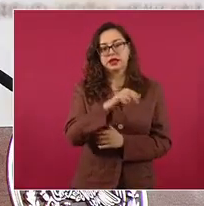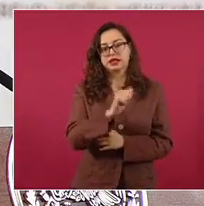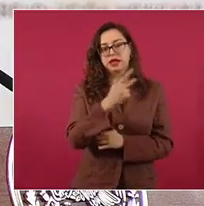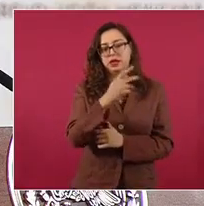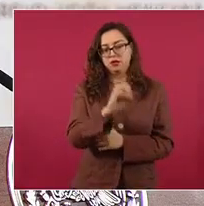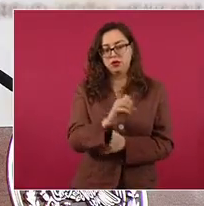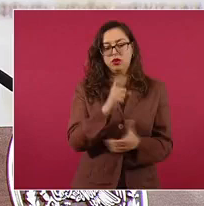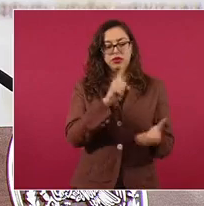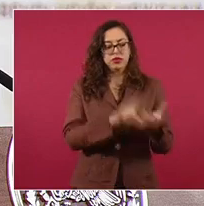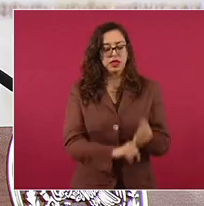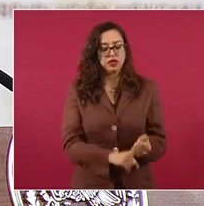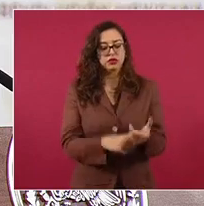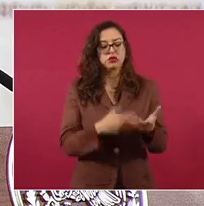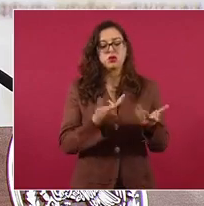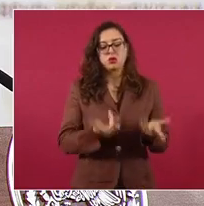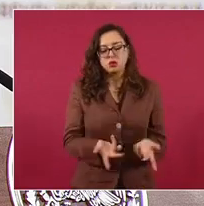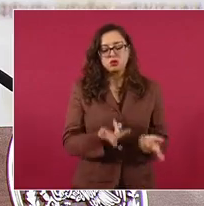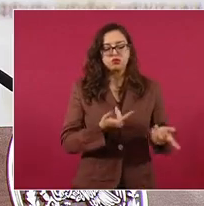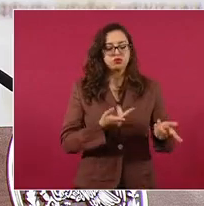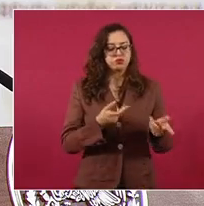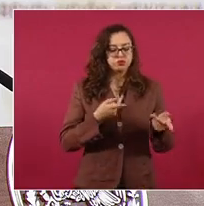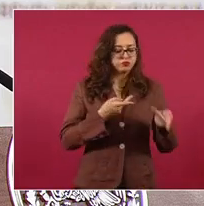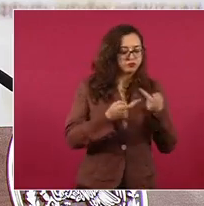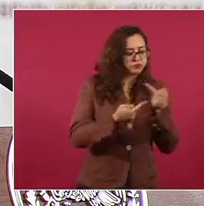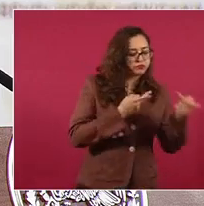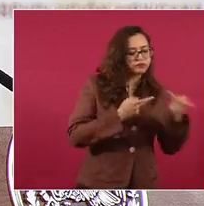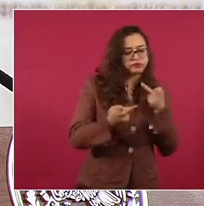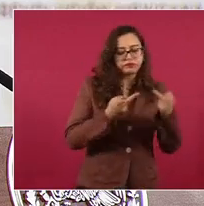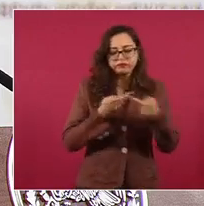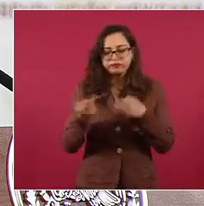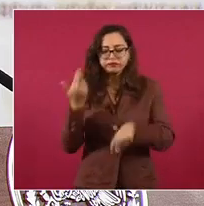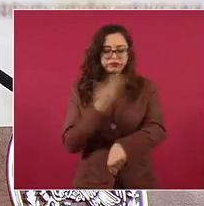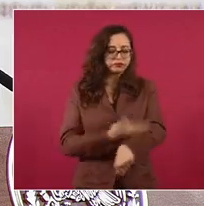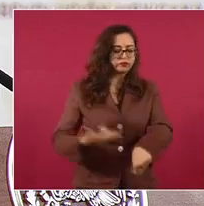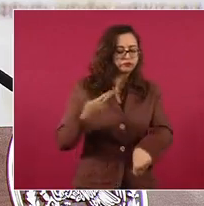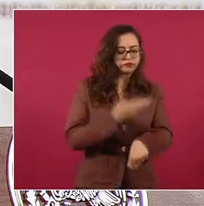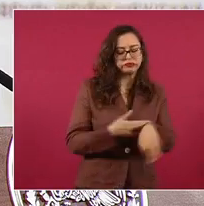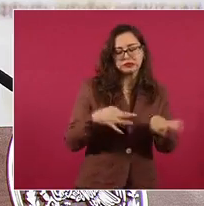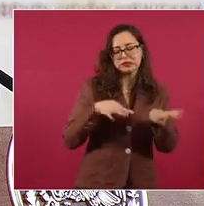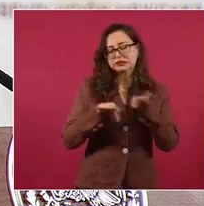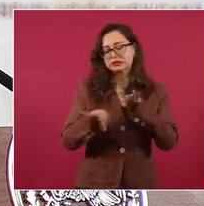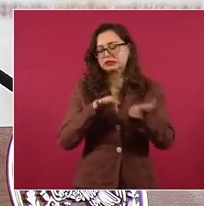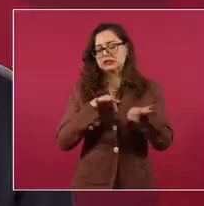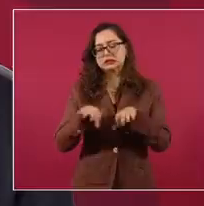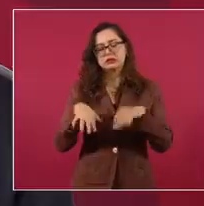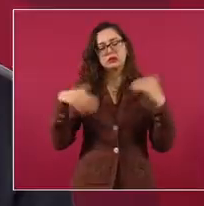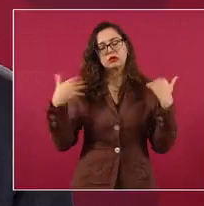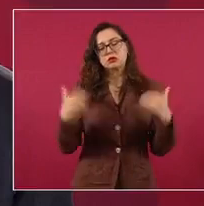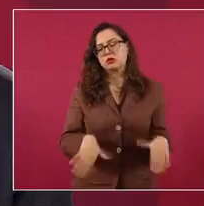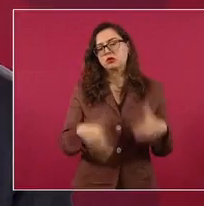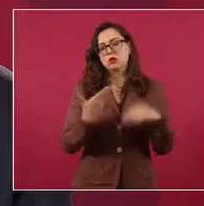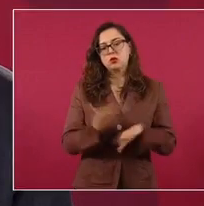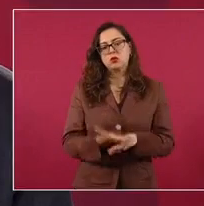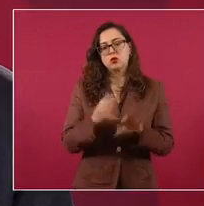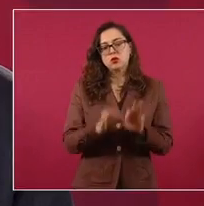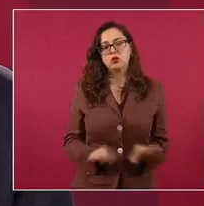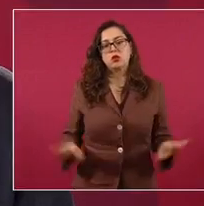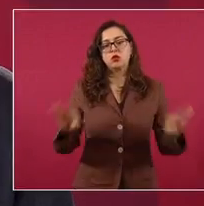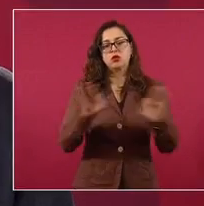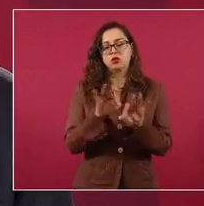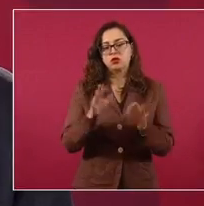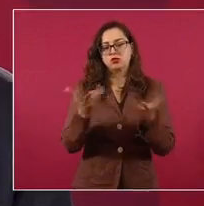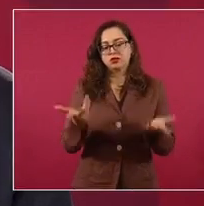ha desarrollado un trabajo sin lugar a dudas muy importante para garantizar uno de los derechos fundamentales, el derecho